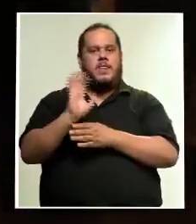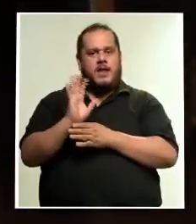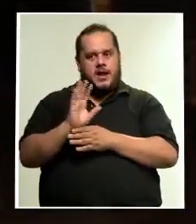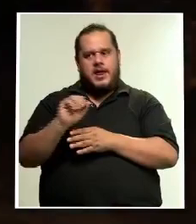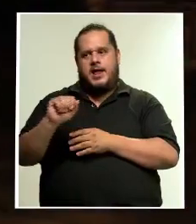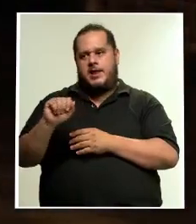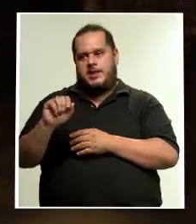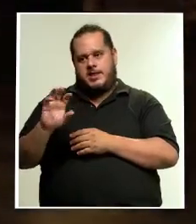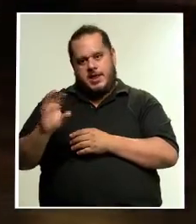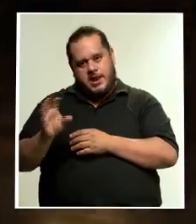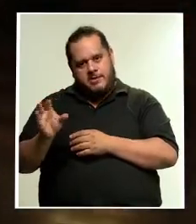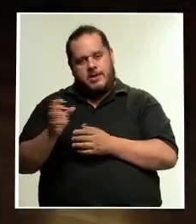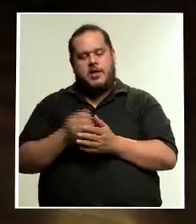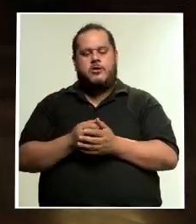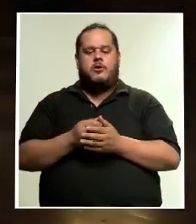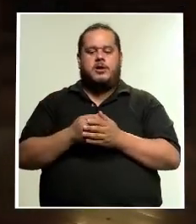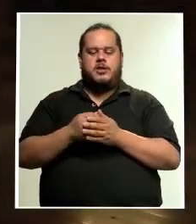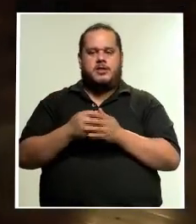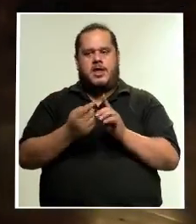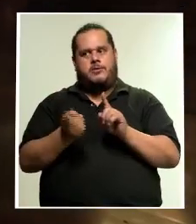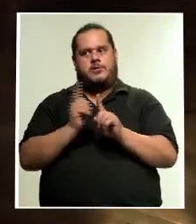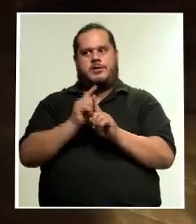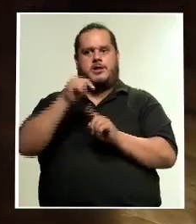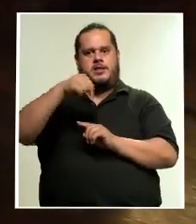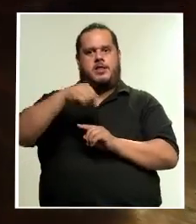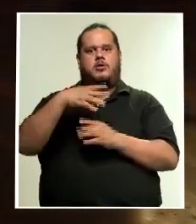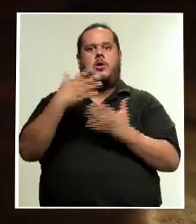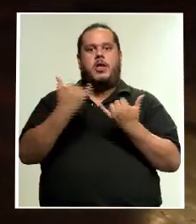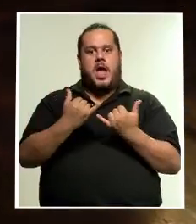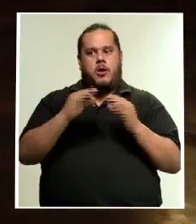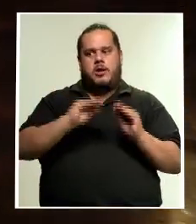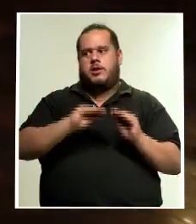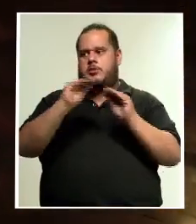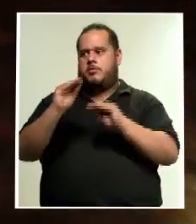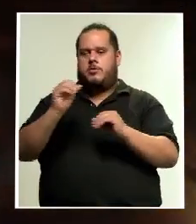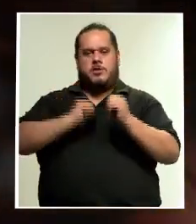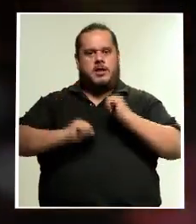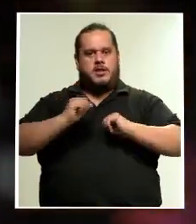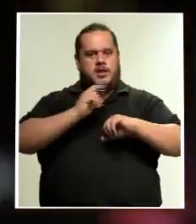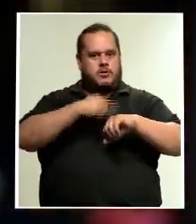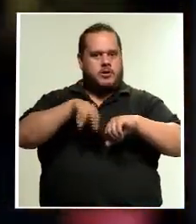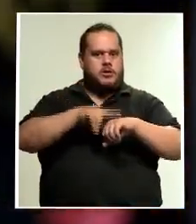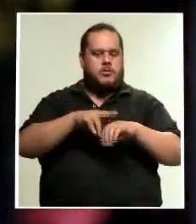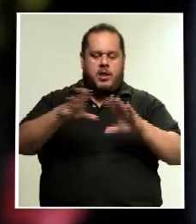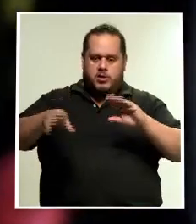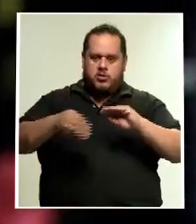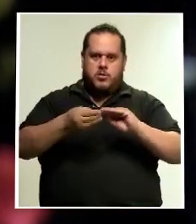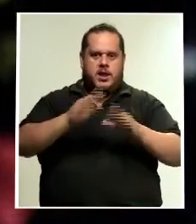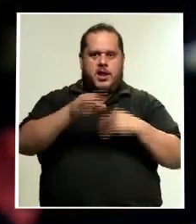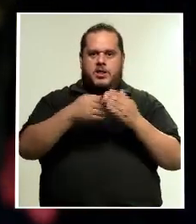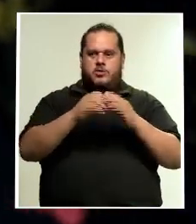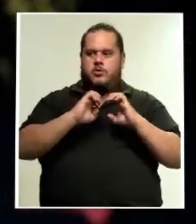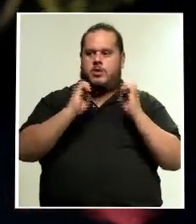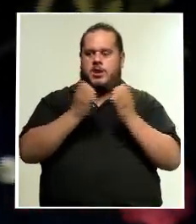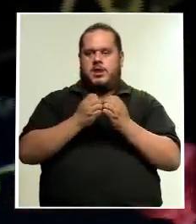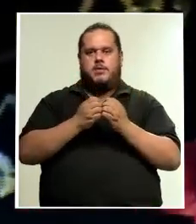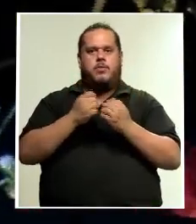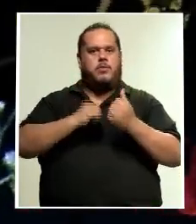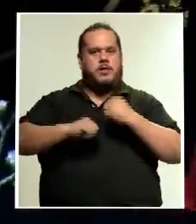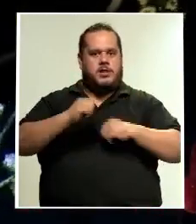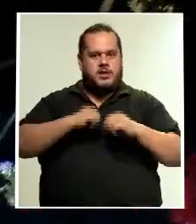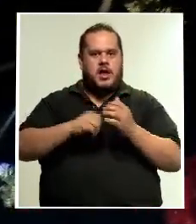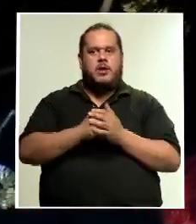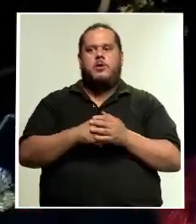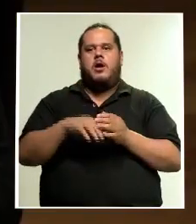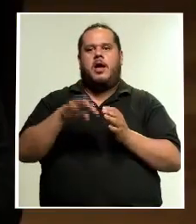radio que ha estado detrás de esto, y ahora que nos movimos al Teatro Nacional, sumar a todo el equipo del teatro, a la gente de la tramoya, a la gente